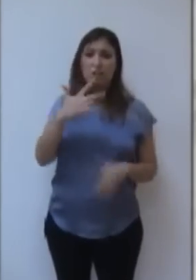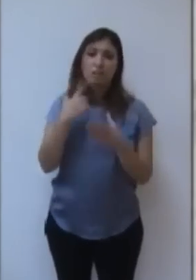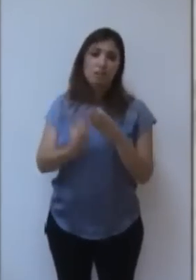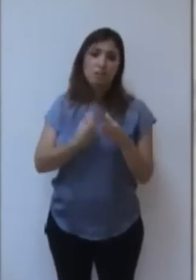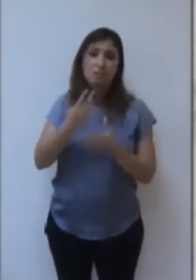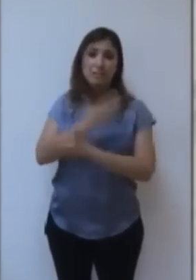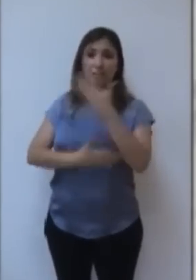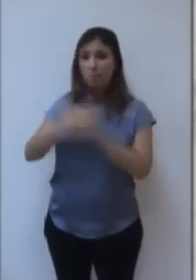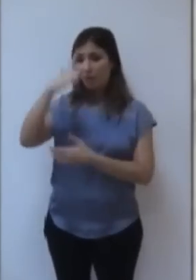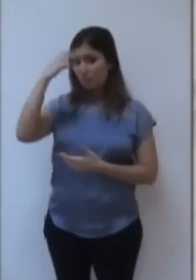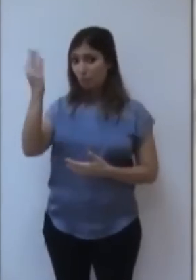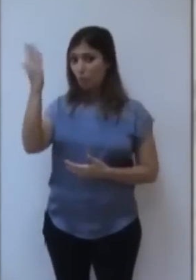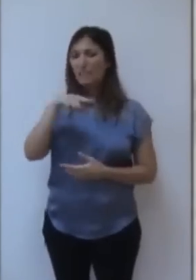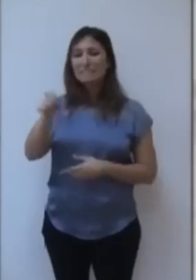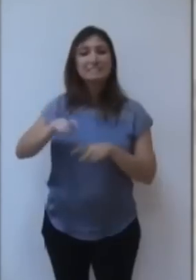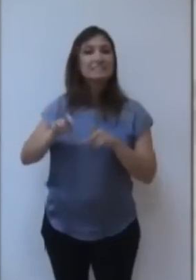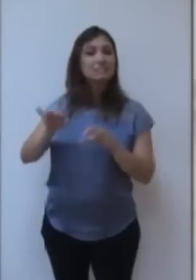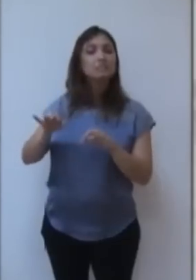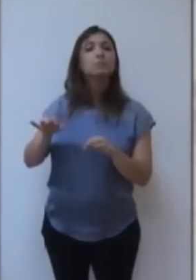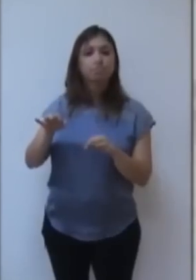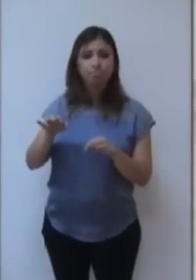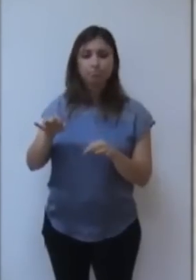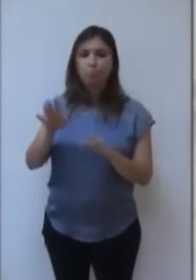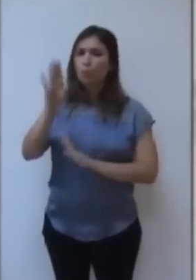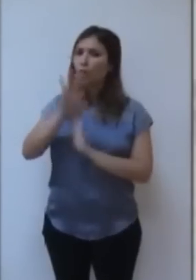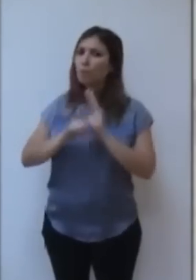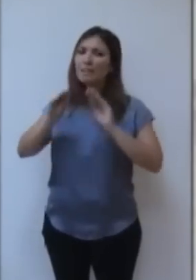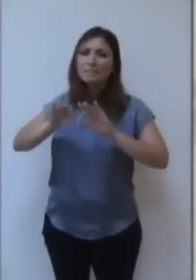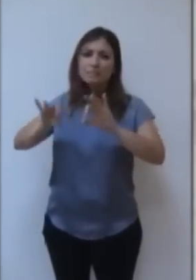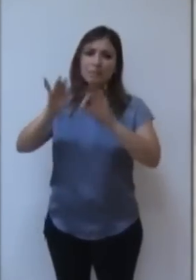sin discapacidad intelectual, pues sí que tenemos también programas